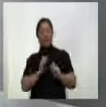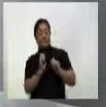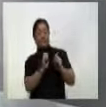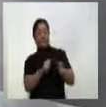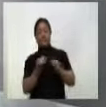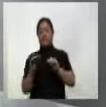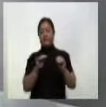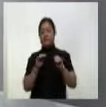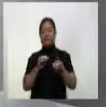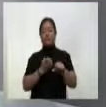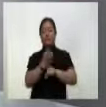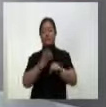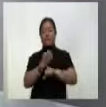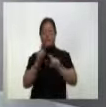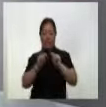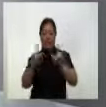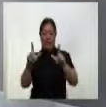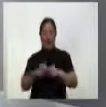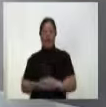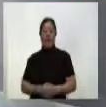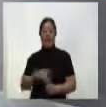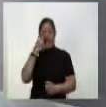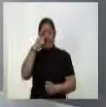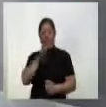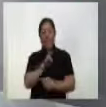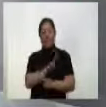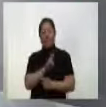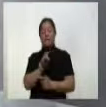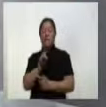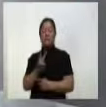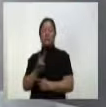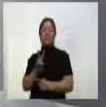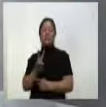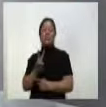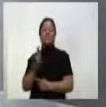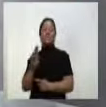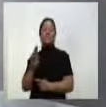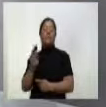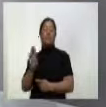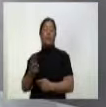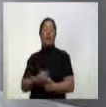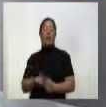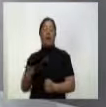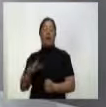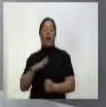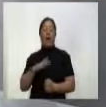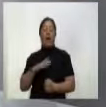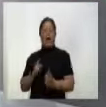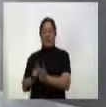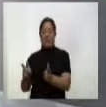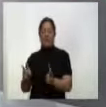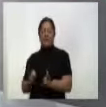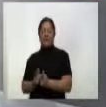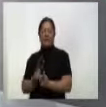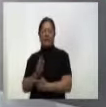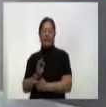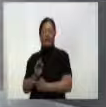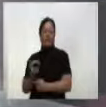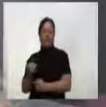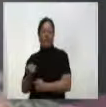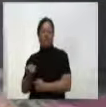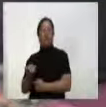Movilidad para el Estado de Tlaxcala a Viviana Barbosa Bonola, quien es candidata por Fuerza por México a la gubernatura.